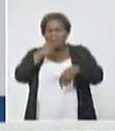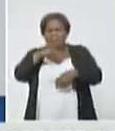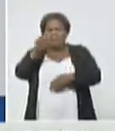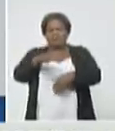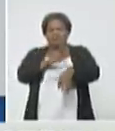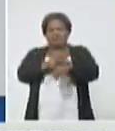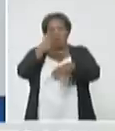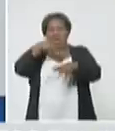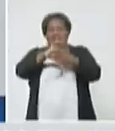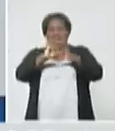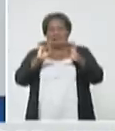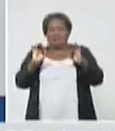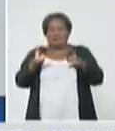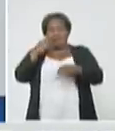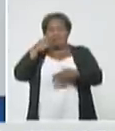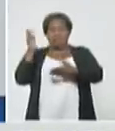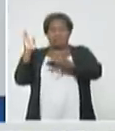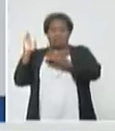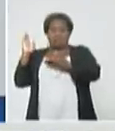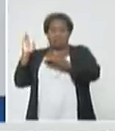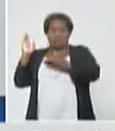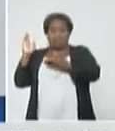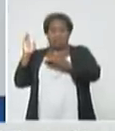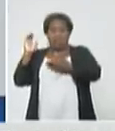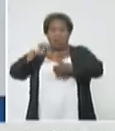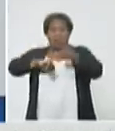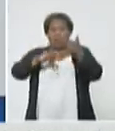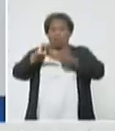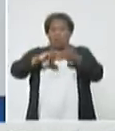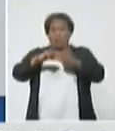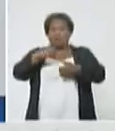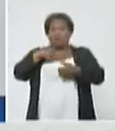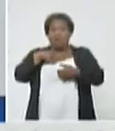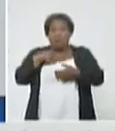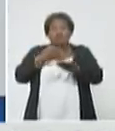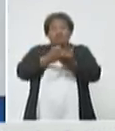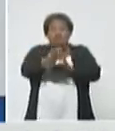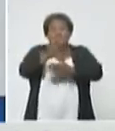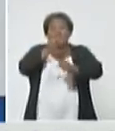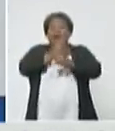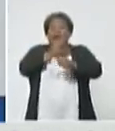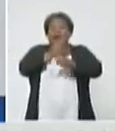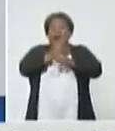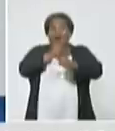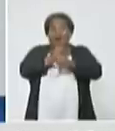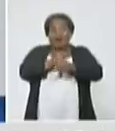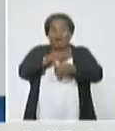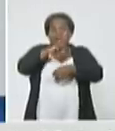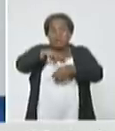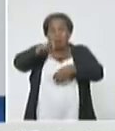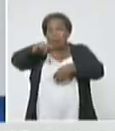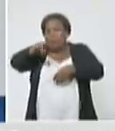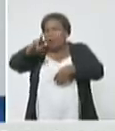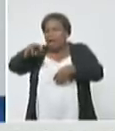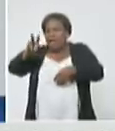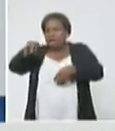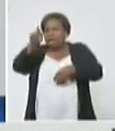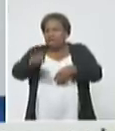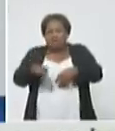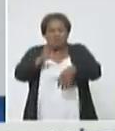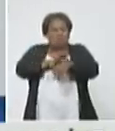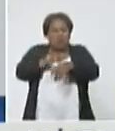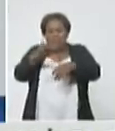el comportamiento que todavía seguimos pesquisando y detectando casos confirmados con